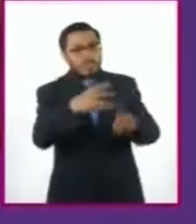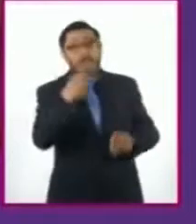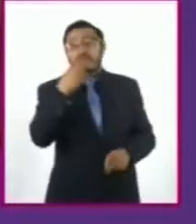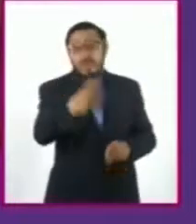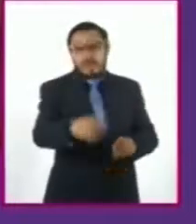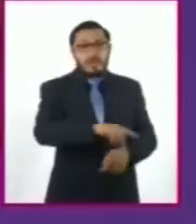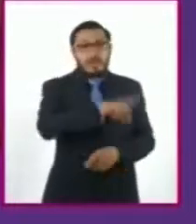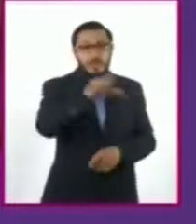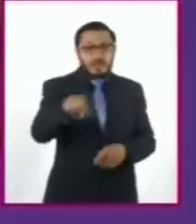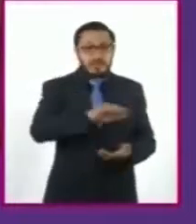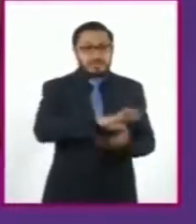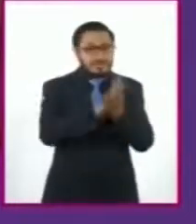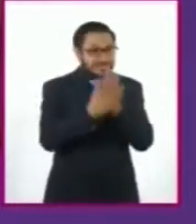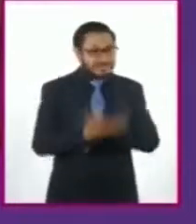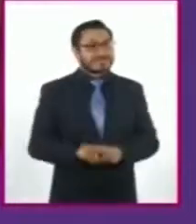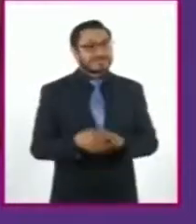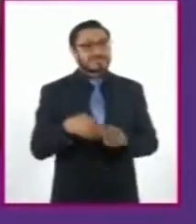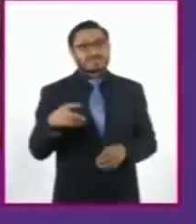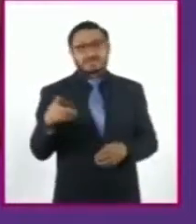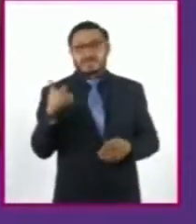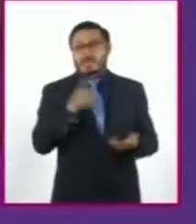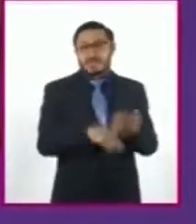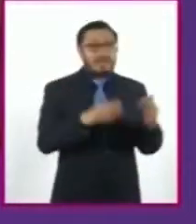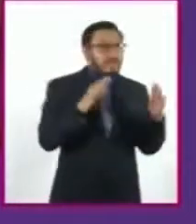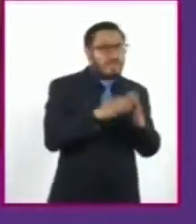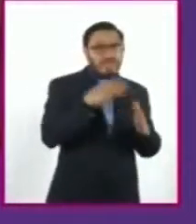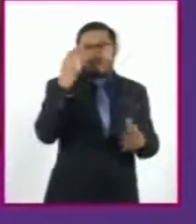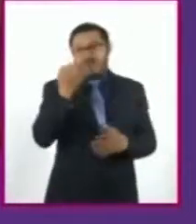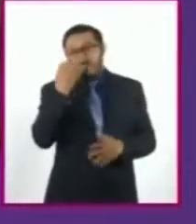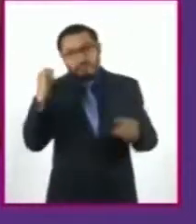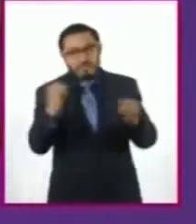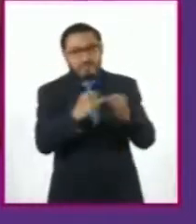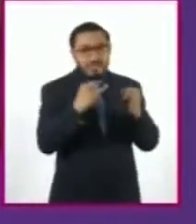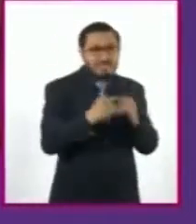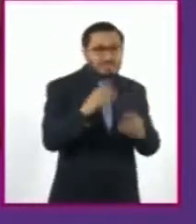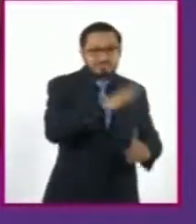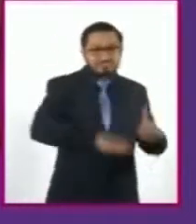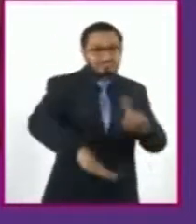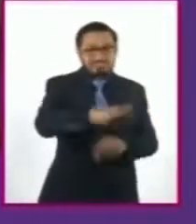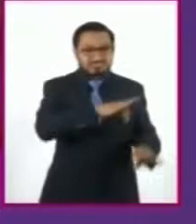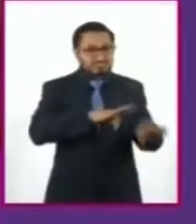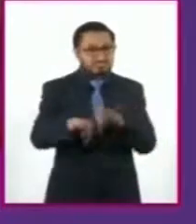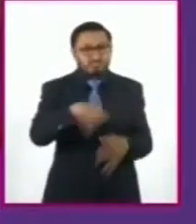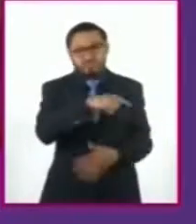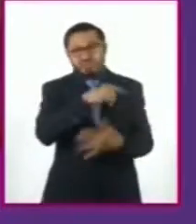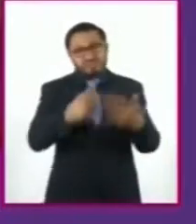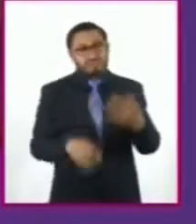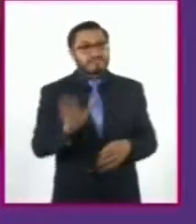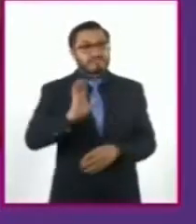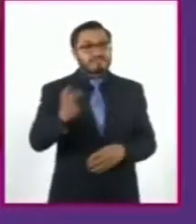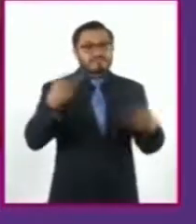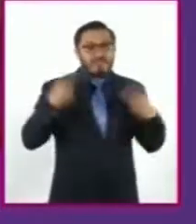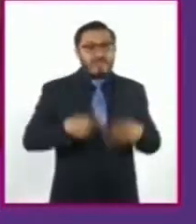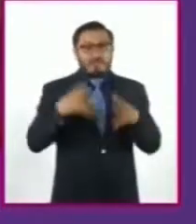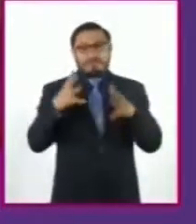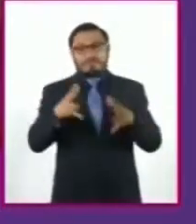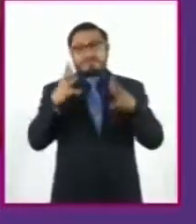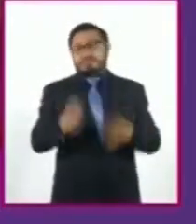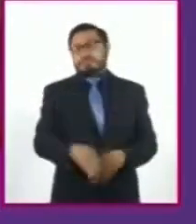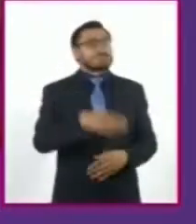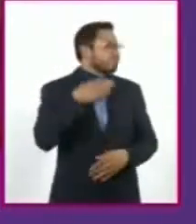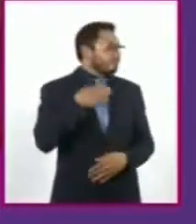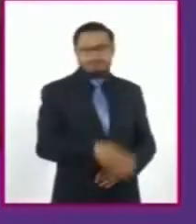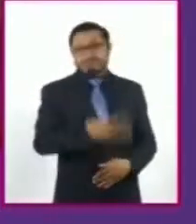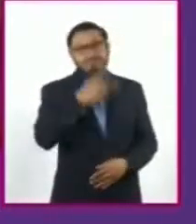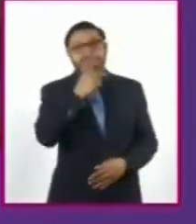se logrará. Tanto en las casas, escuelas, instituciones y ambientes laborales, cuando alguien nos regaña injustamente con palabras